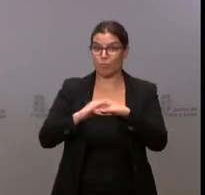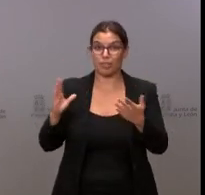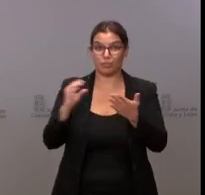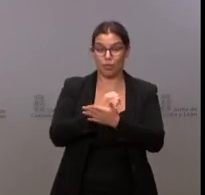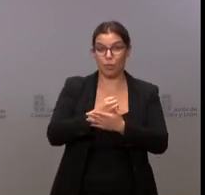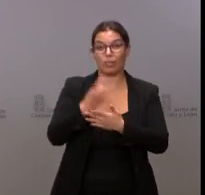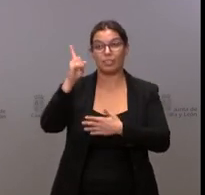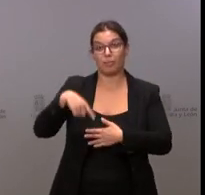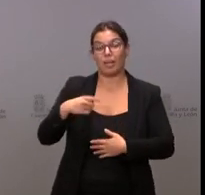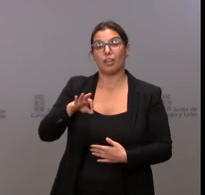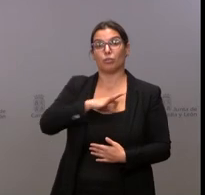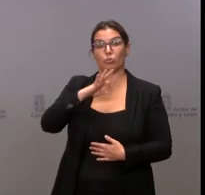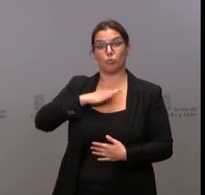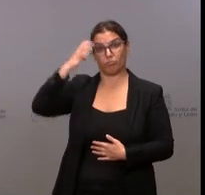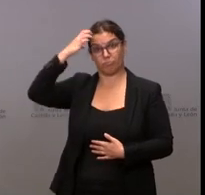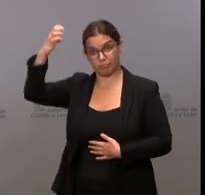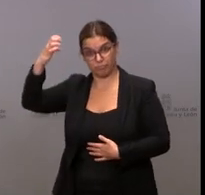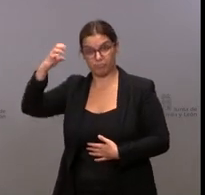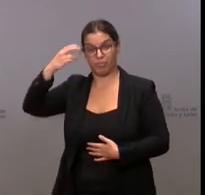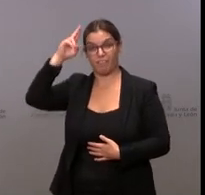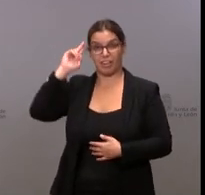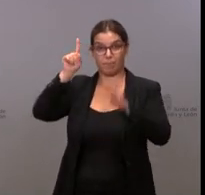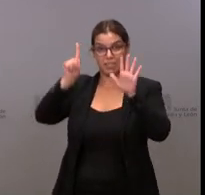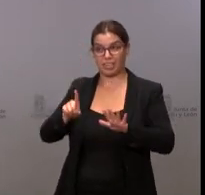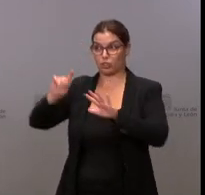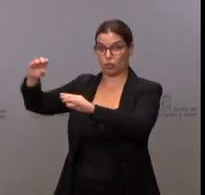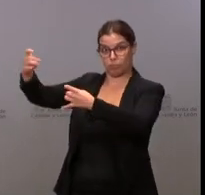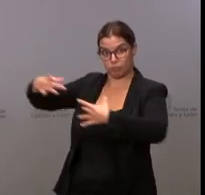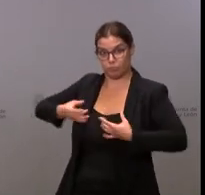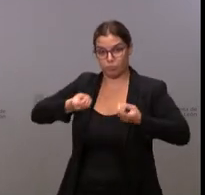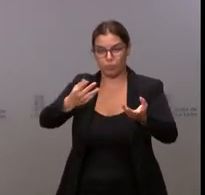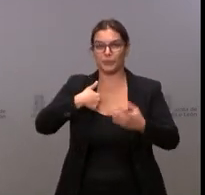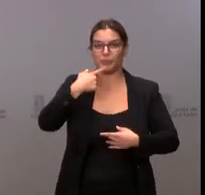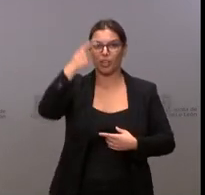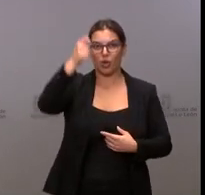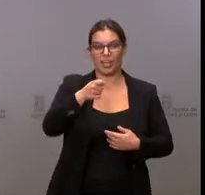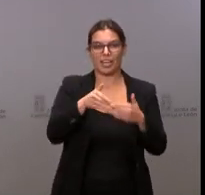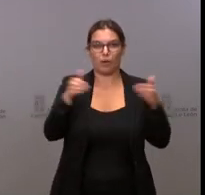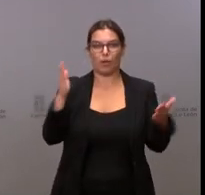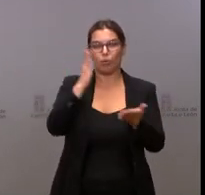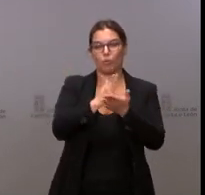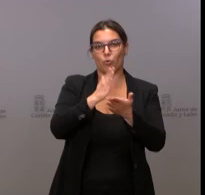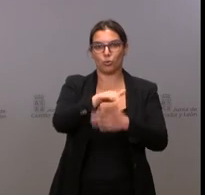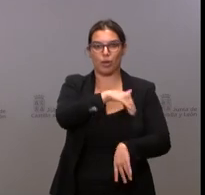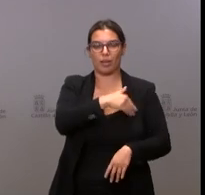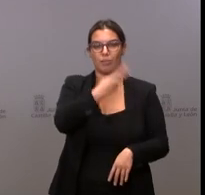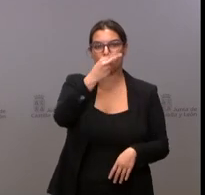en nombre de su majestad el rey felipe es esto declaró inaugurado el curso académico